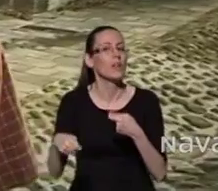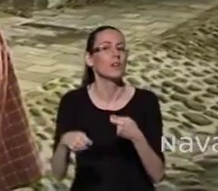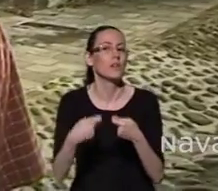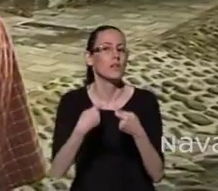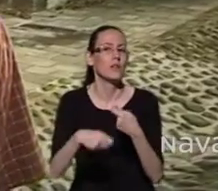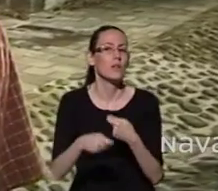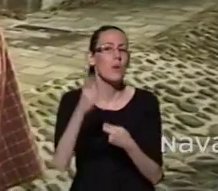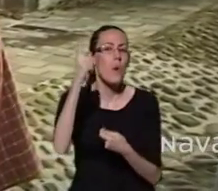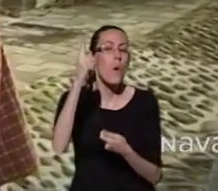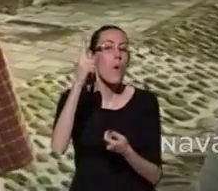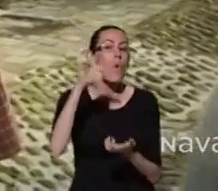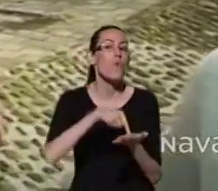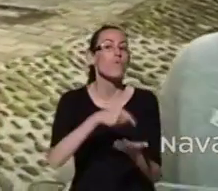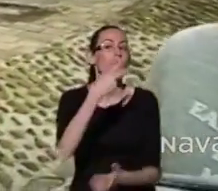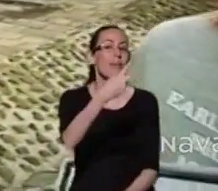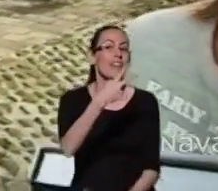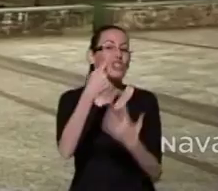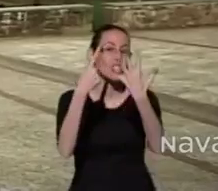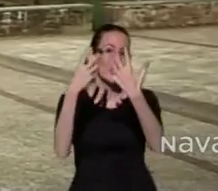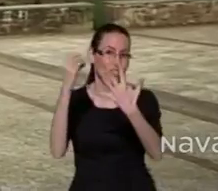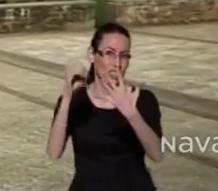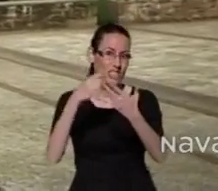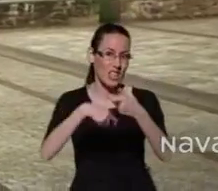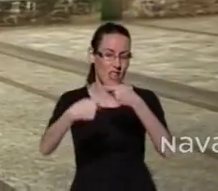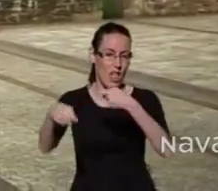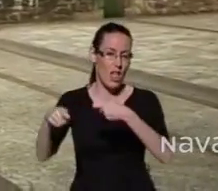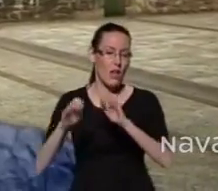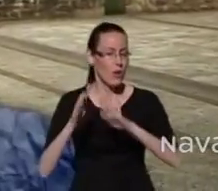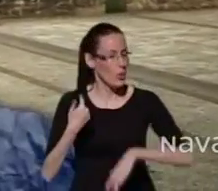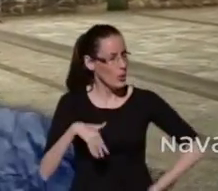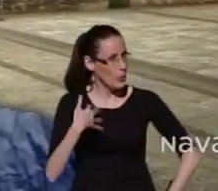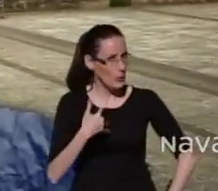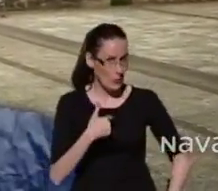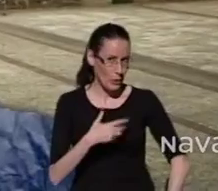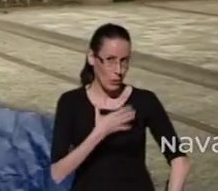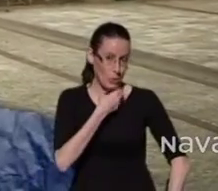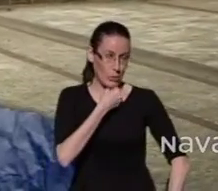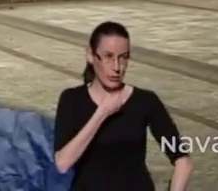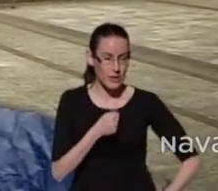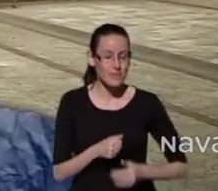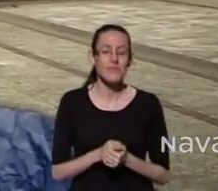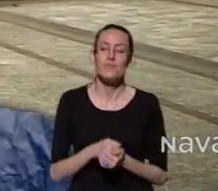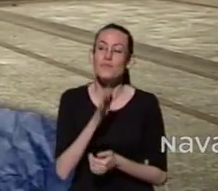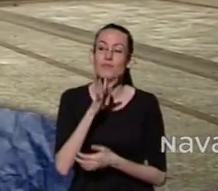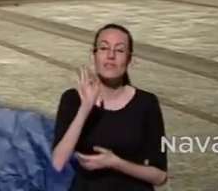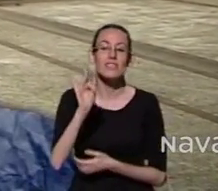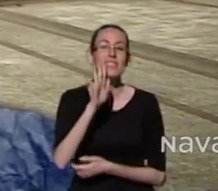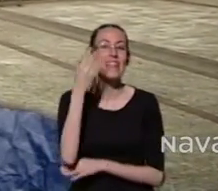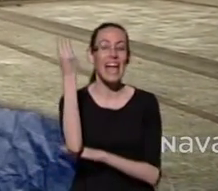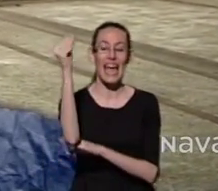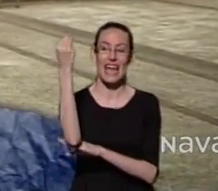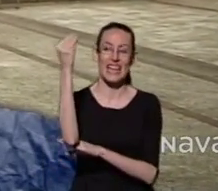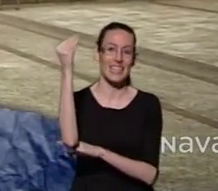se han vendido y al final la cosa salió todo bien, pero pasé mis apuros, sí. Y ahora sí, estamos ante la estatua